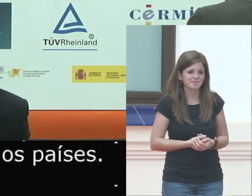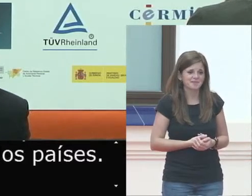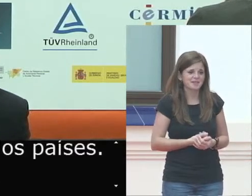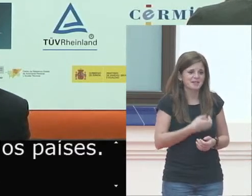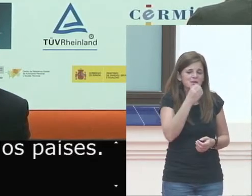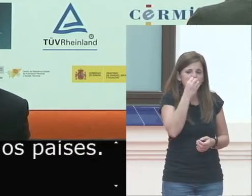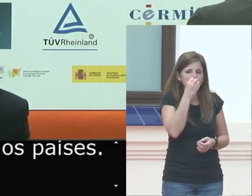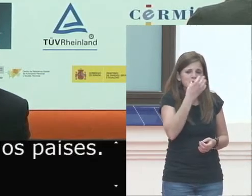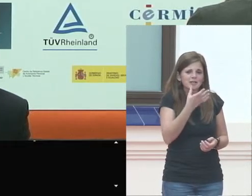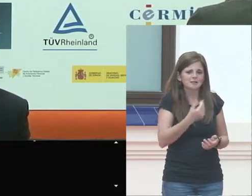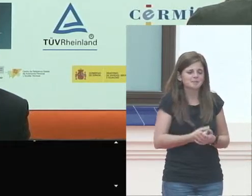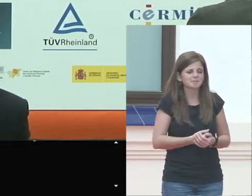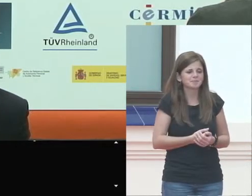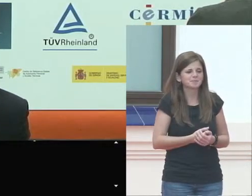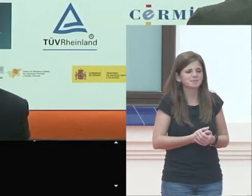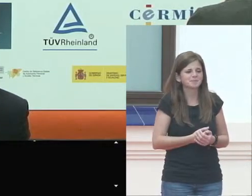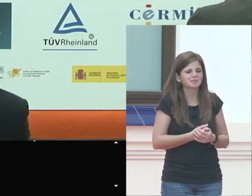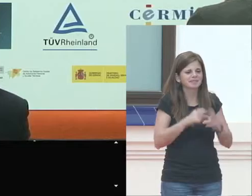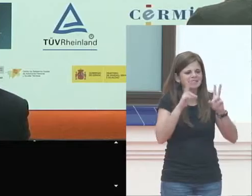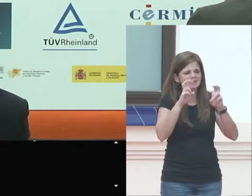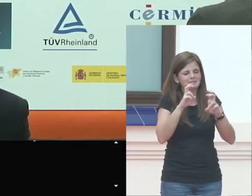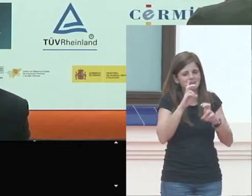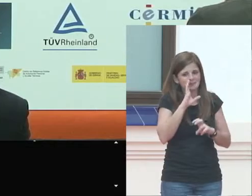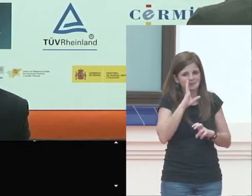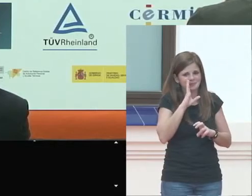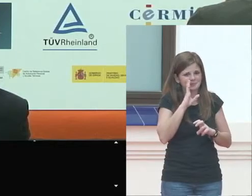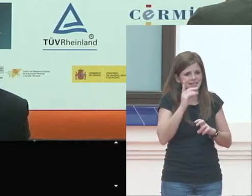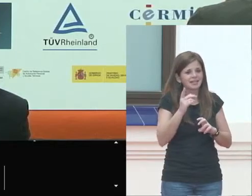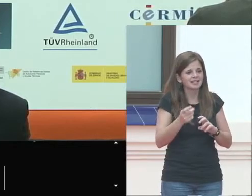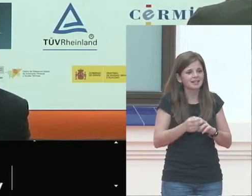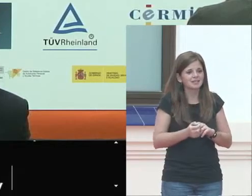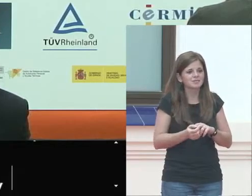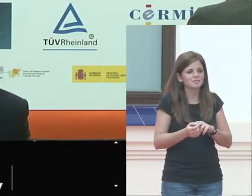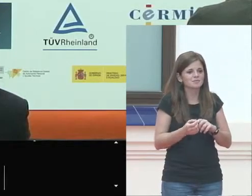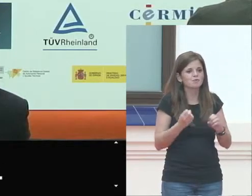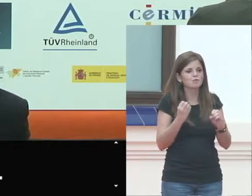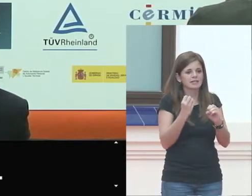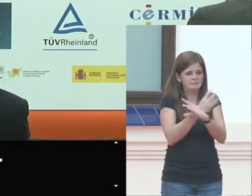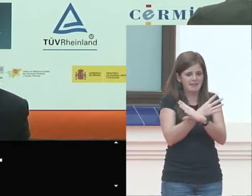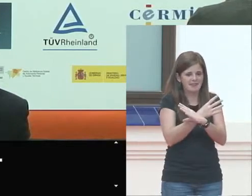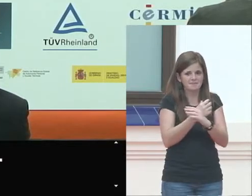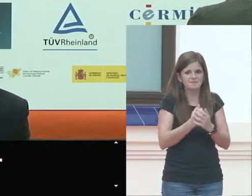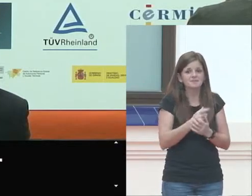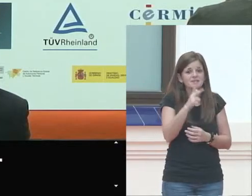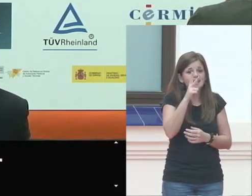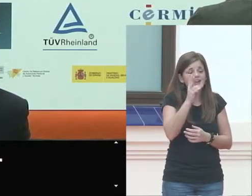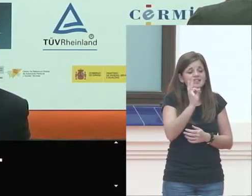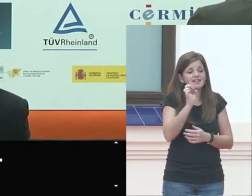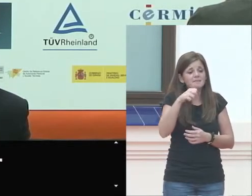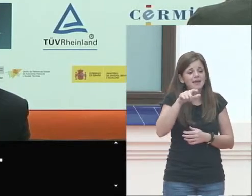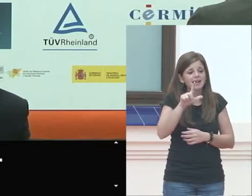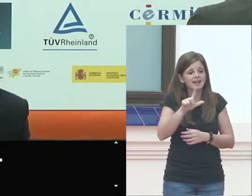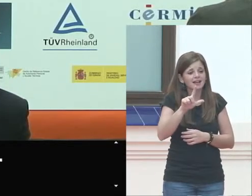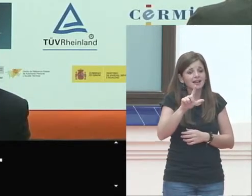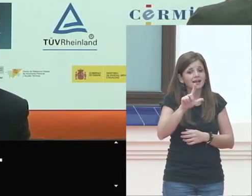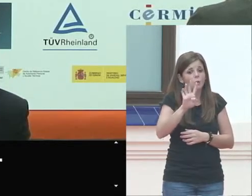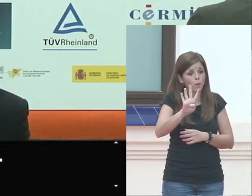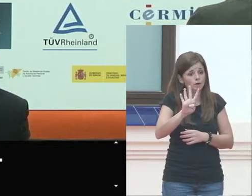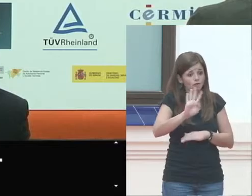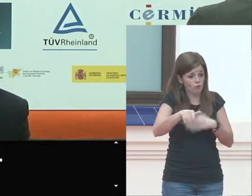Bueno, vuelvo al tema de multimedia. HTML, hasta HTML4